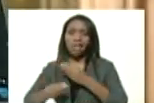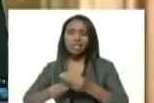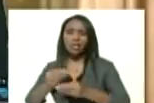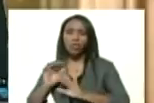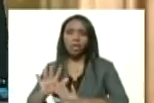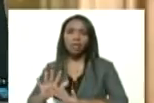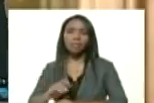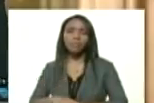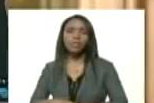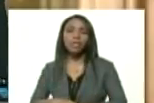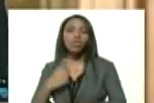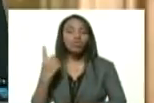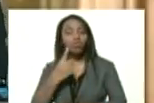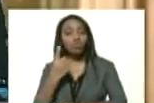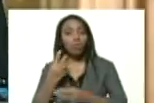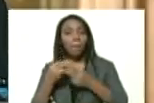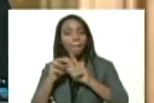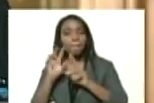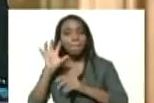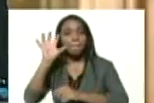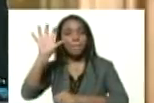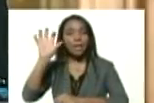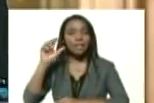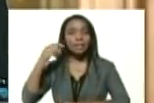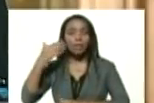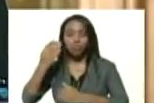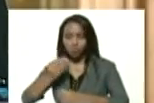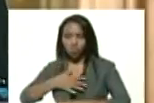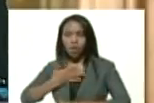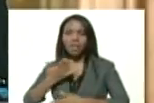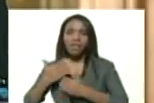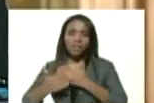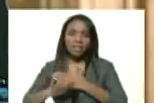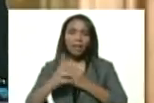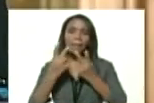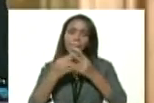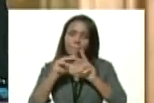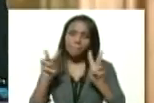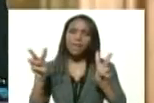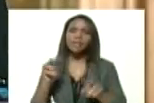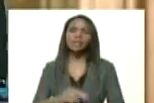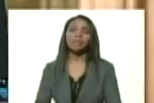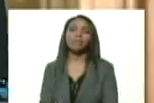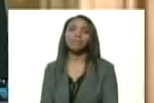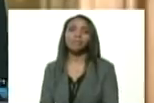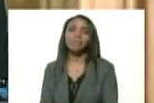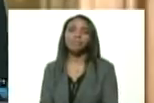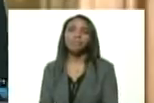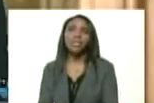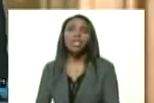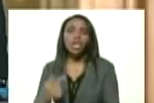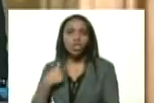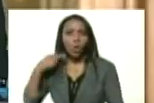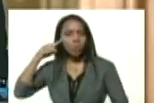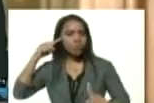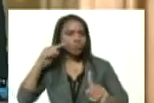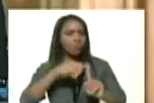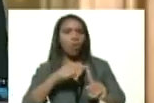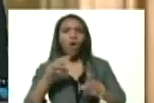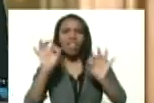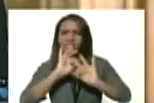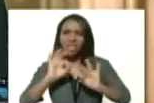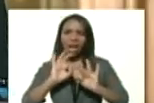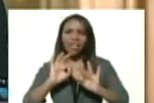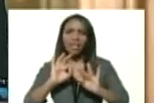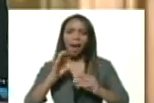sólo en pago un país puede avanzar en paz y yo estoy dedicado y nadie me va a